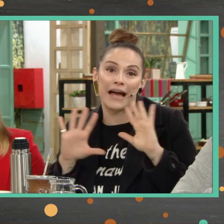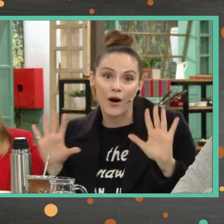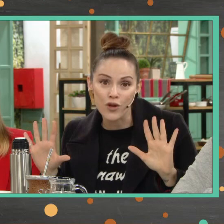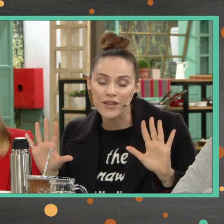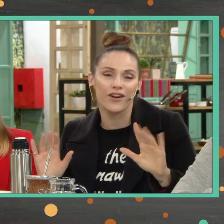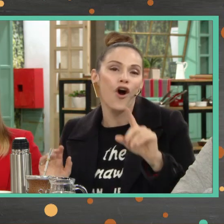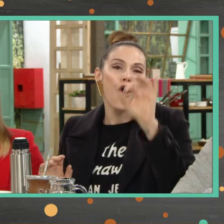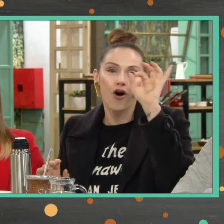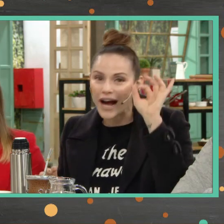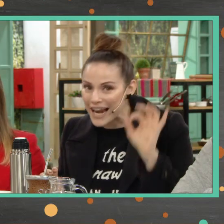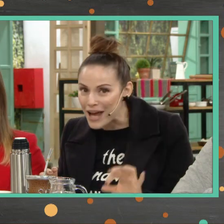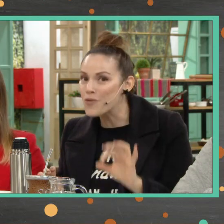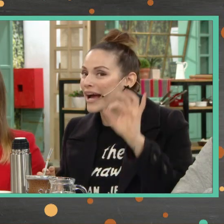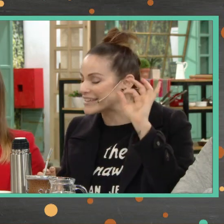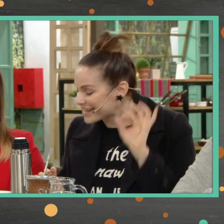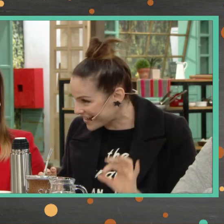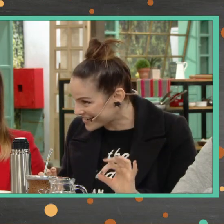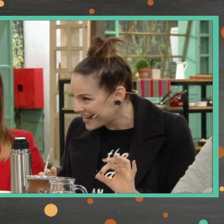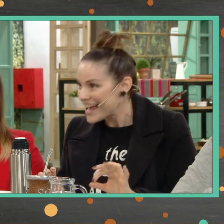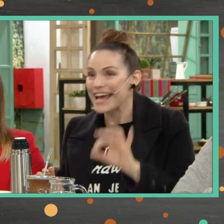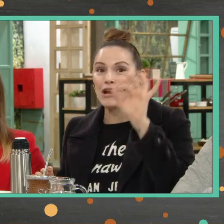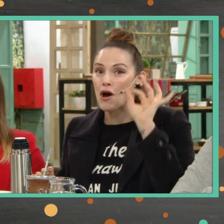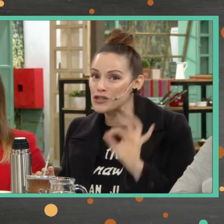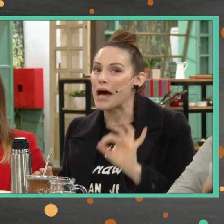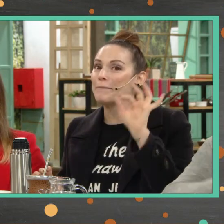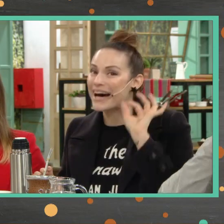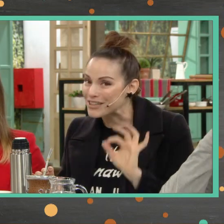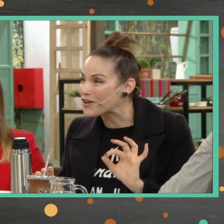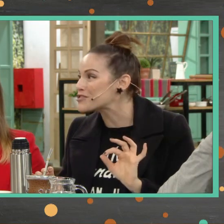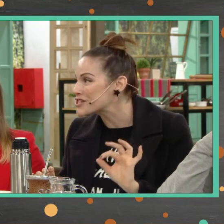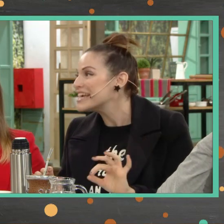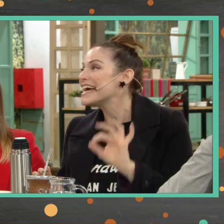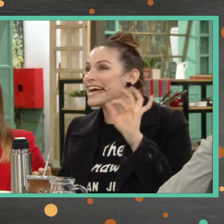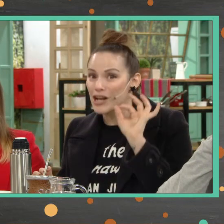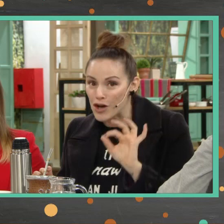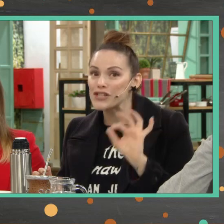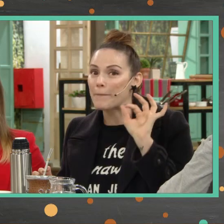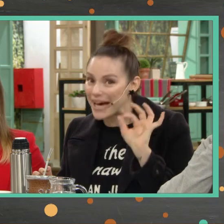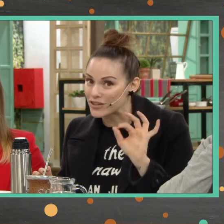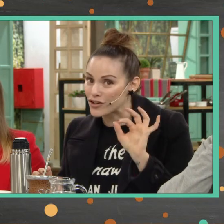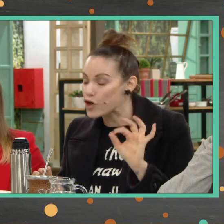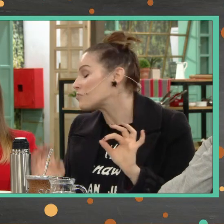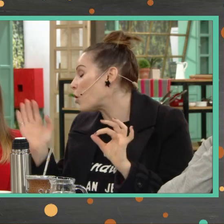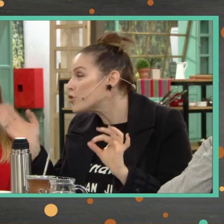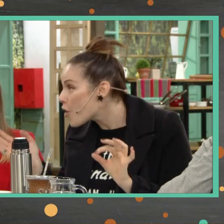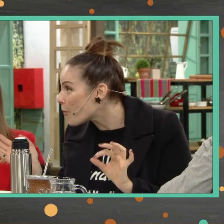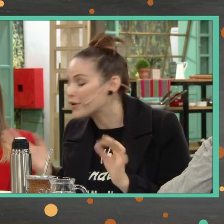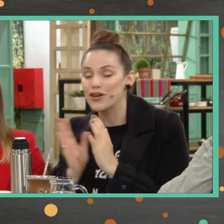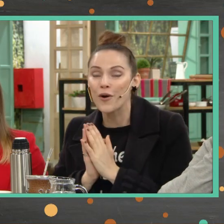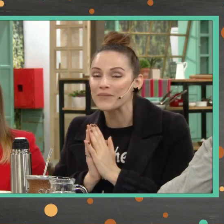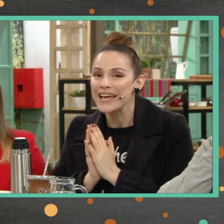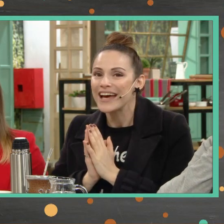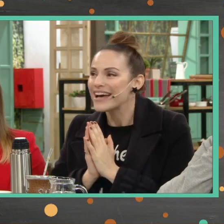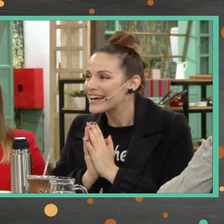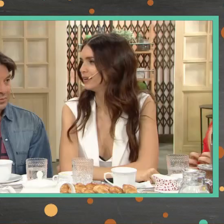las aplaudo y digo, ojalá nunca estén son las que van a acompañar zapatos, a sus hijos a un aborto. En los zapatos, o no, pero